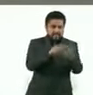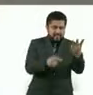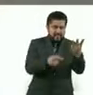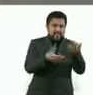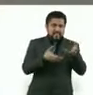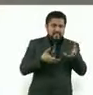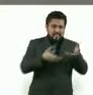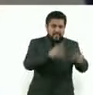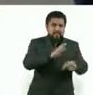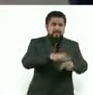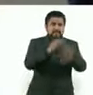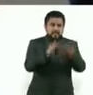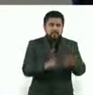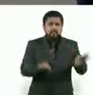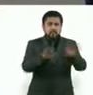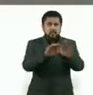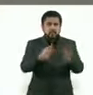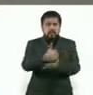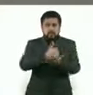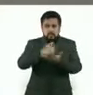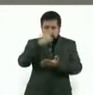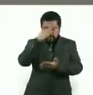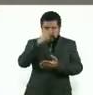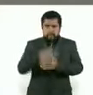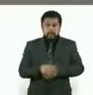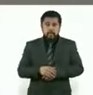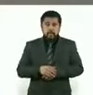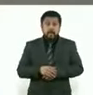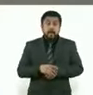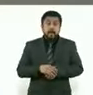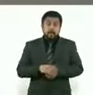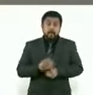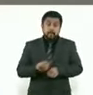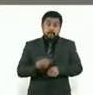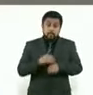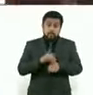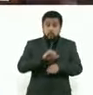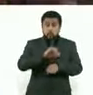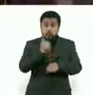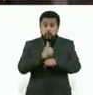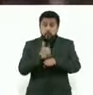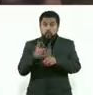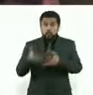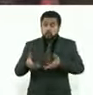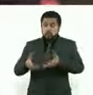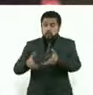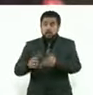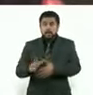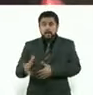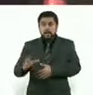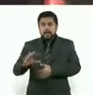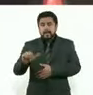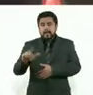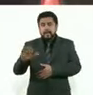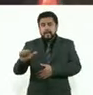las más importantes de la Ciudad de México. Canal de Chalco. Y Canal de Chalco también estamos atendiendo.